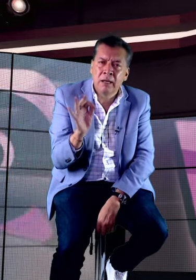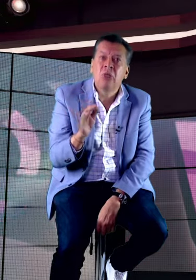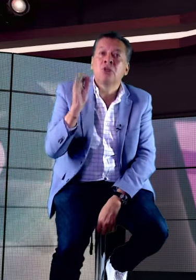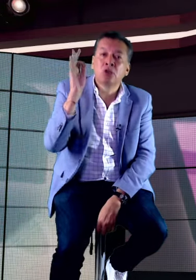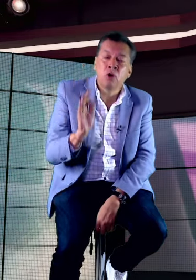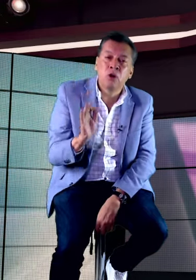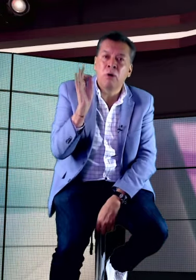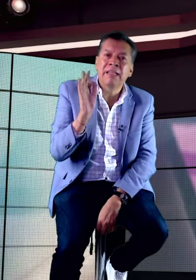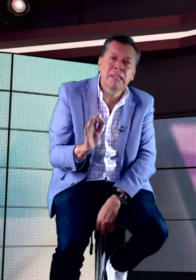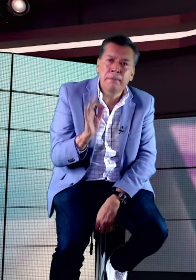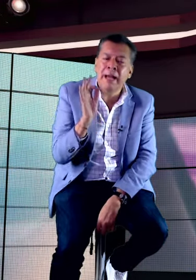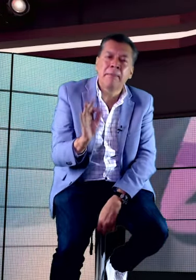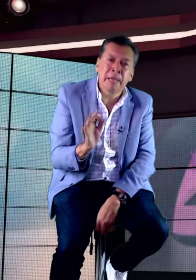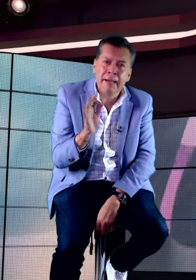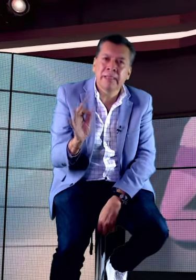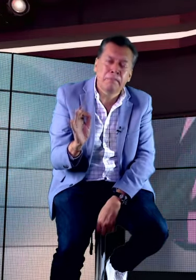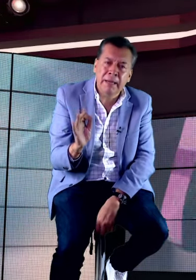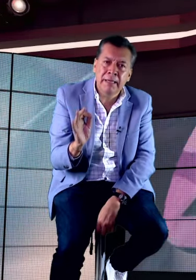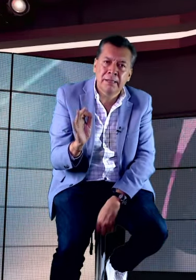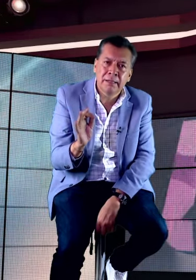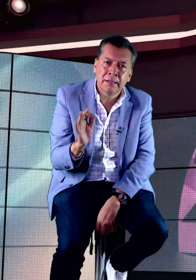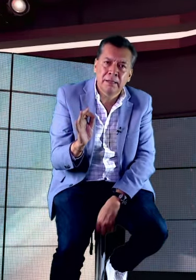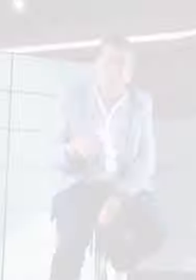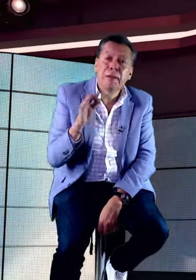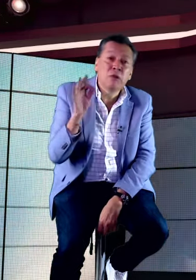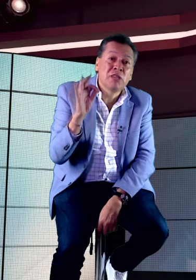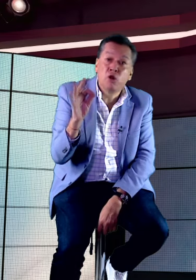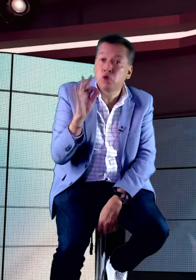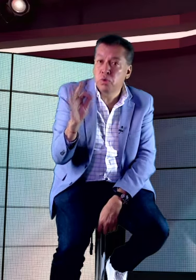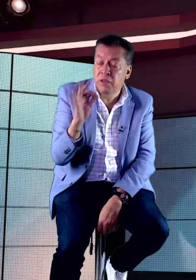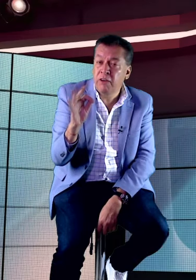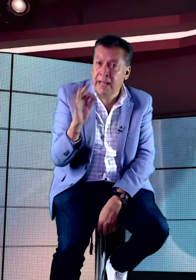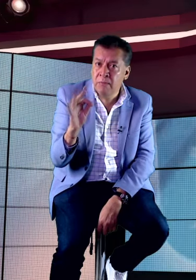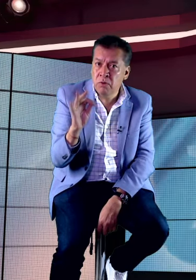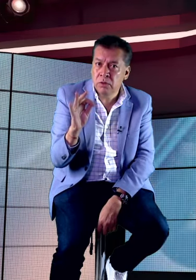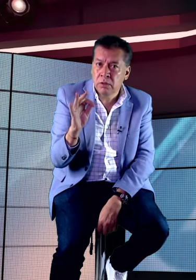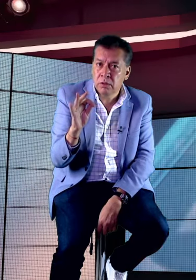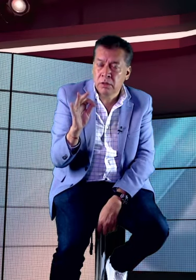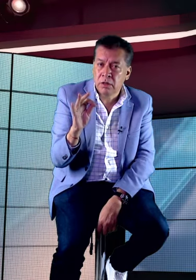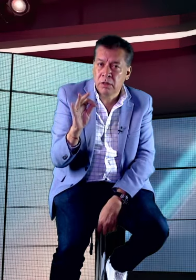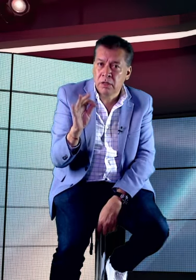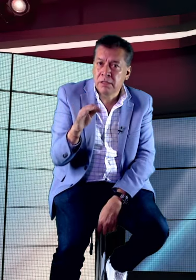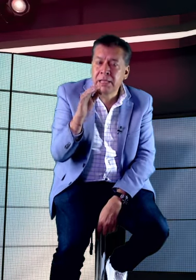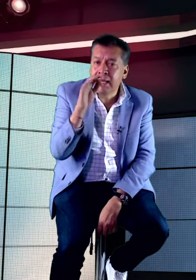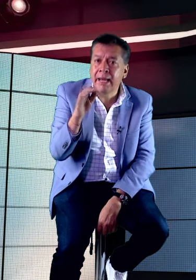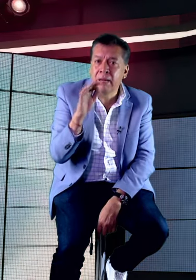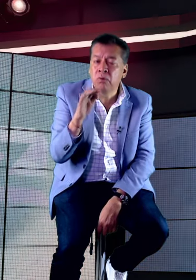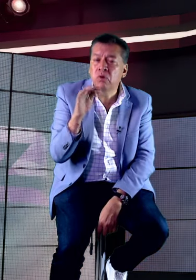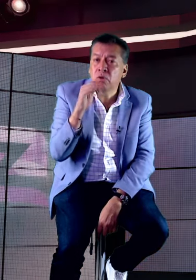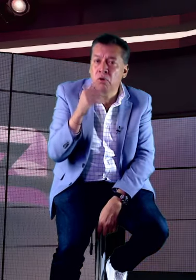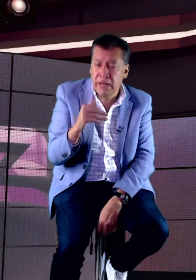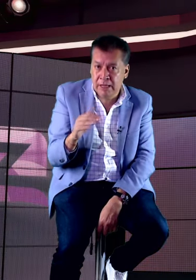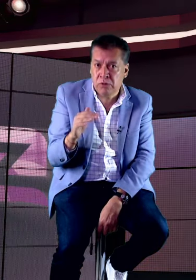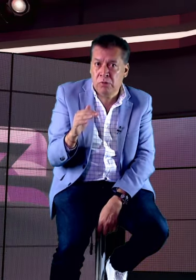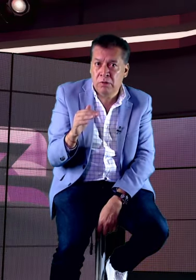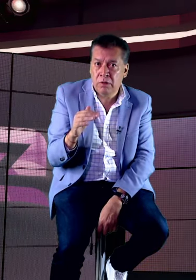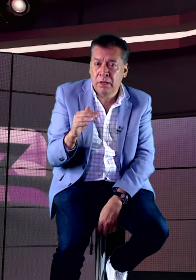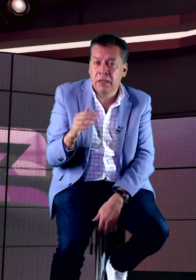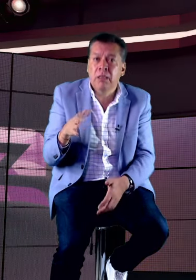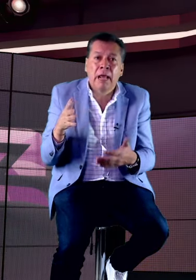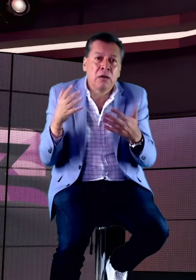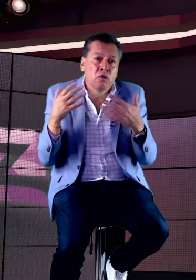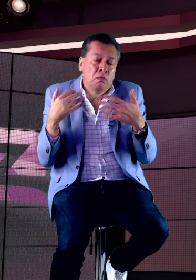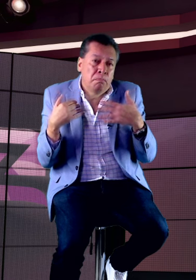una solo así va a cambiar este país pero si los justificamos Si queremos con